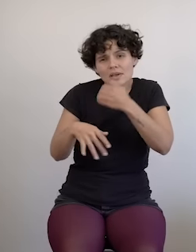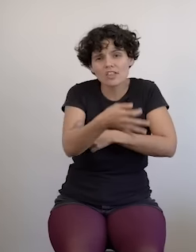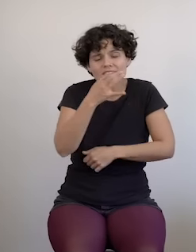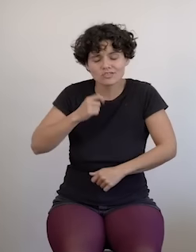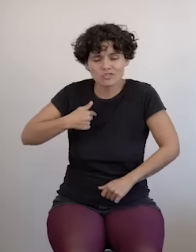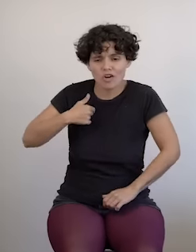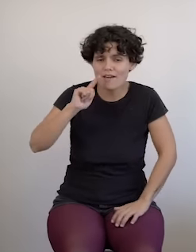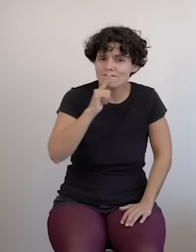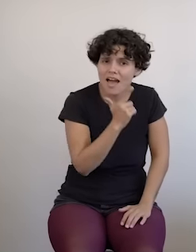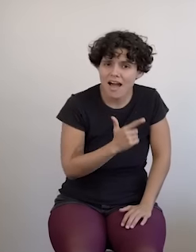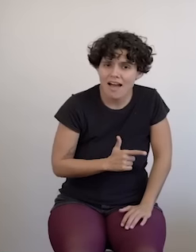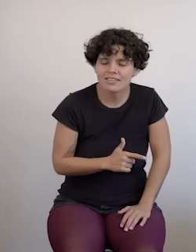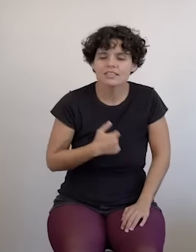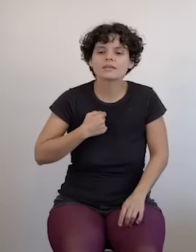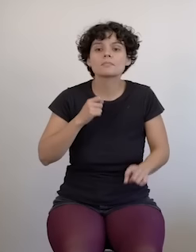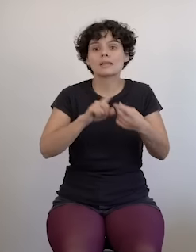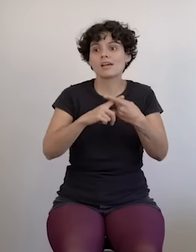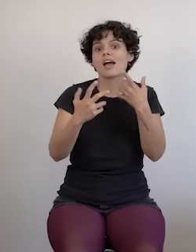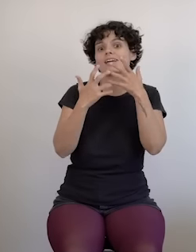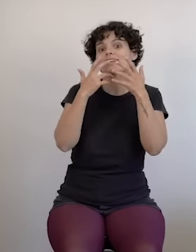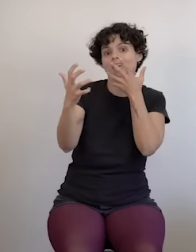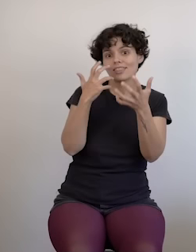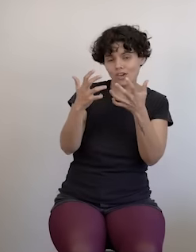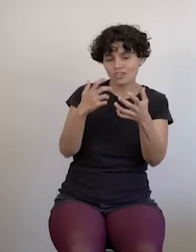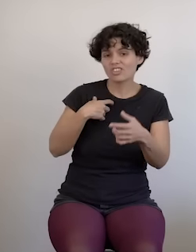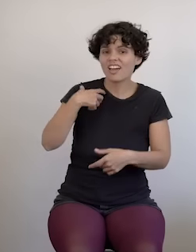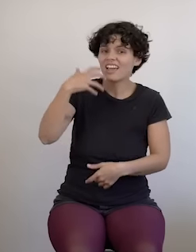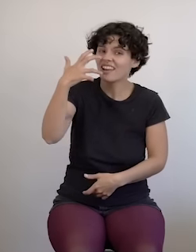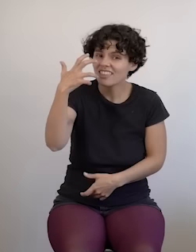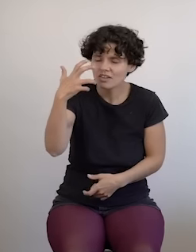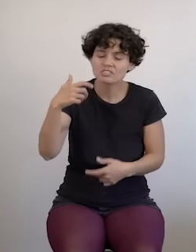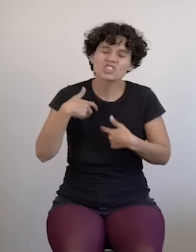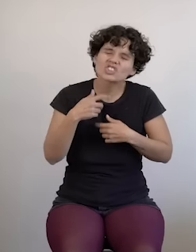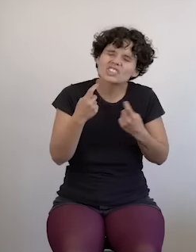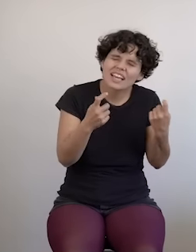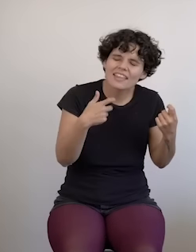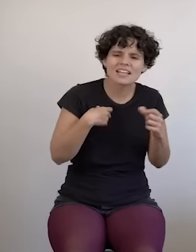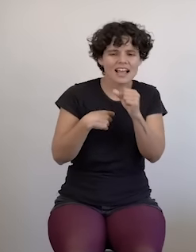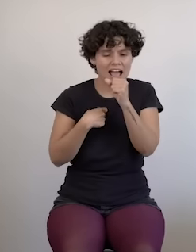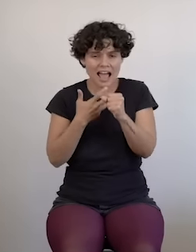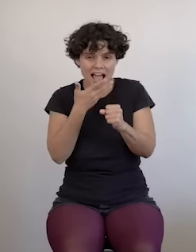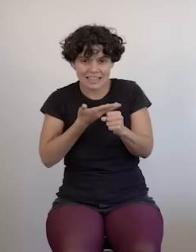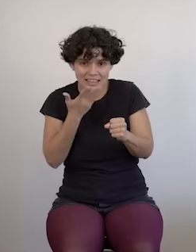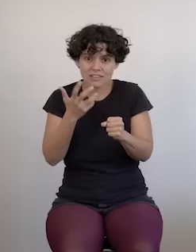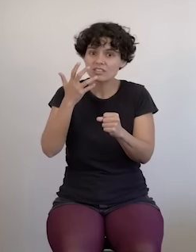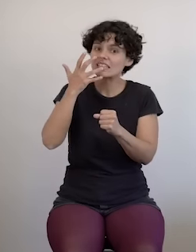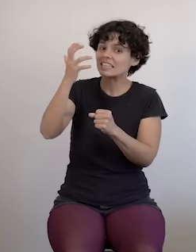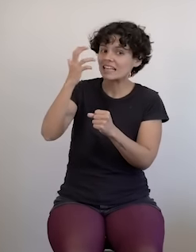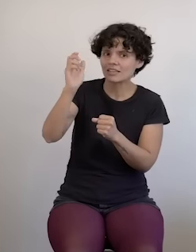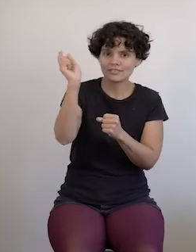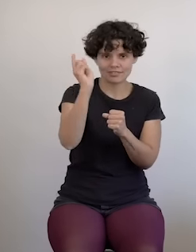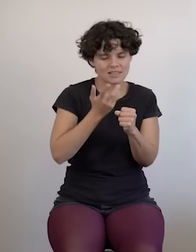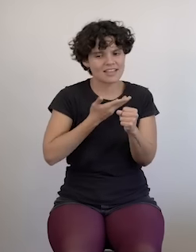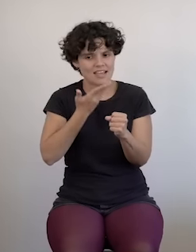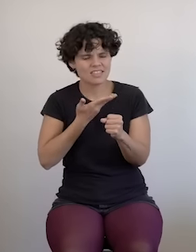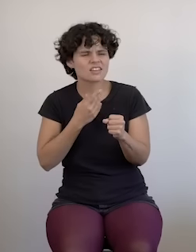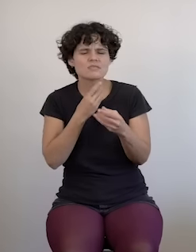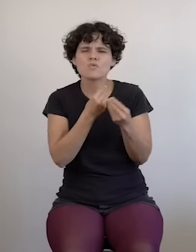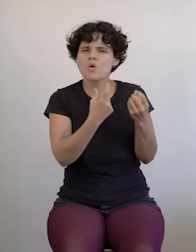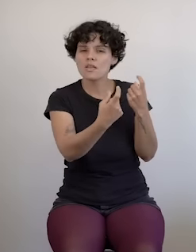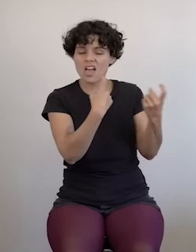otra vez, me decían que era gritón, ¿cachai? Espérate, y traté de no cantar gritando, para que veas que estoy madurando, ¿cachai? Dije, a lo mejor esta crítica es